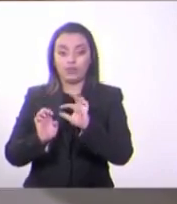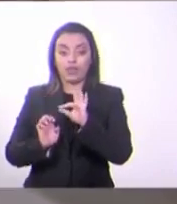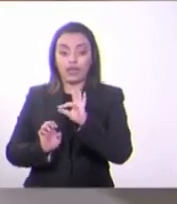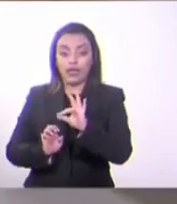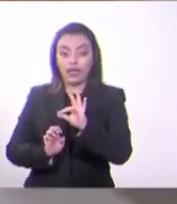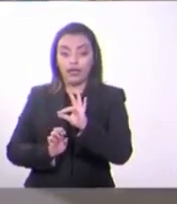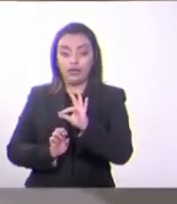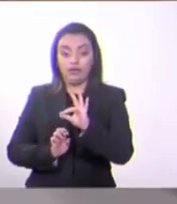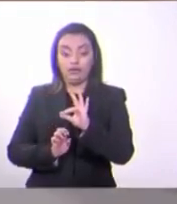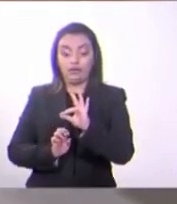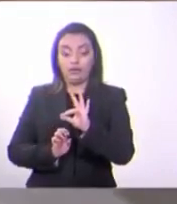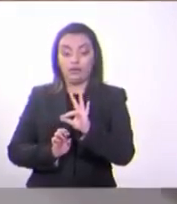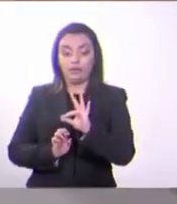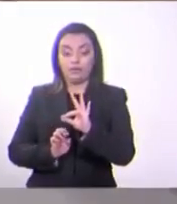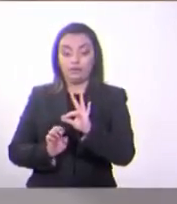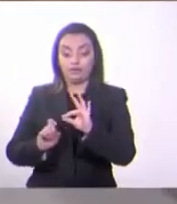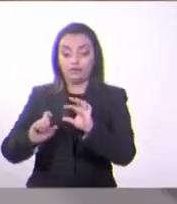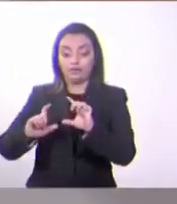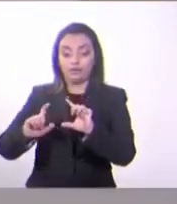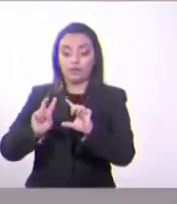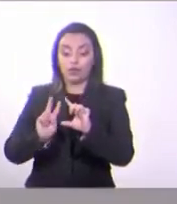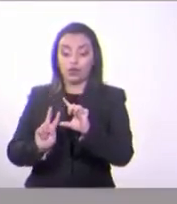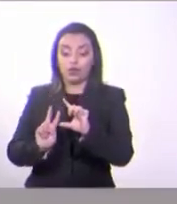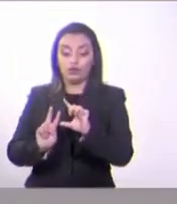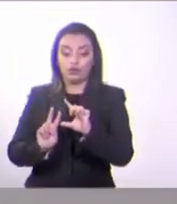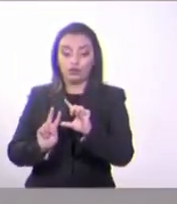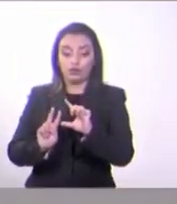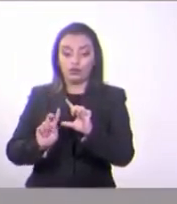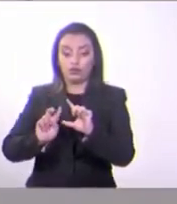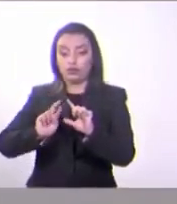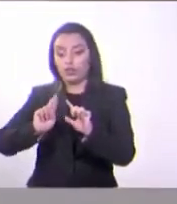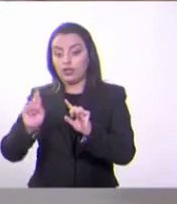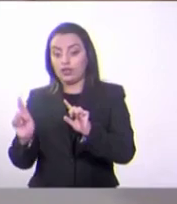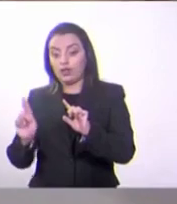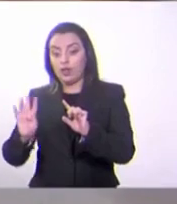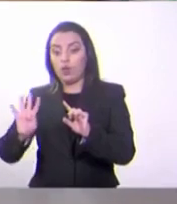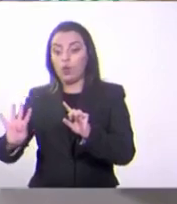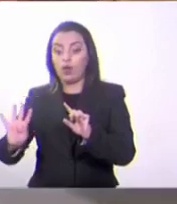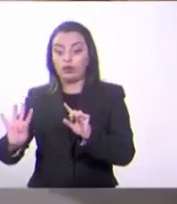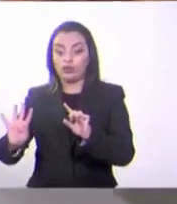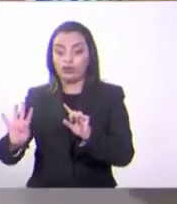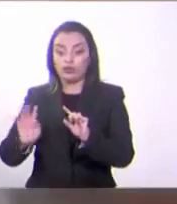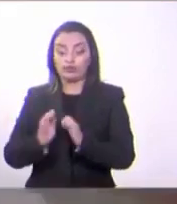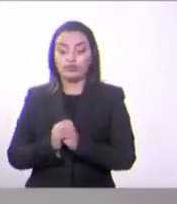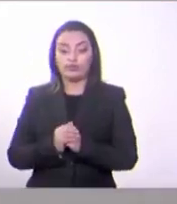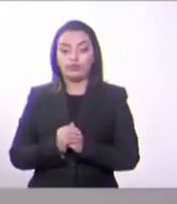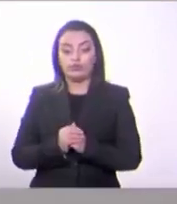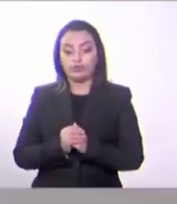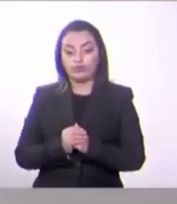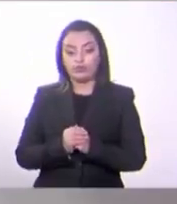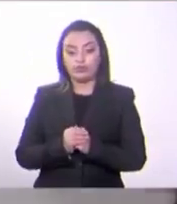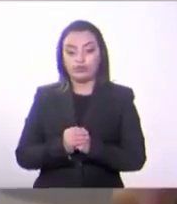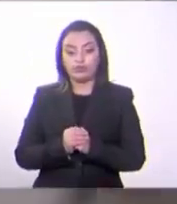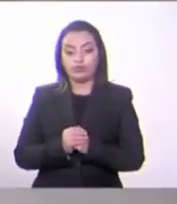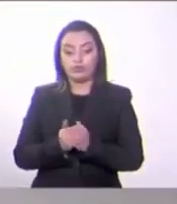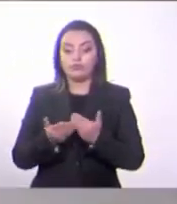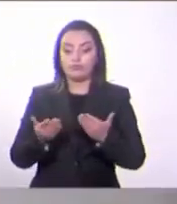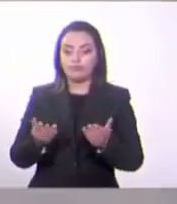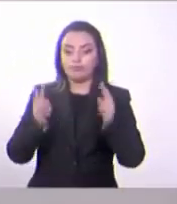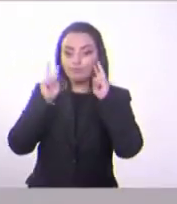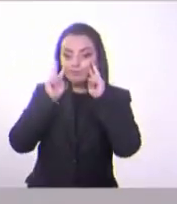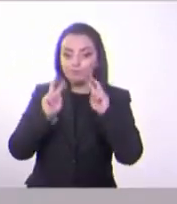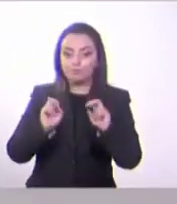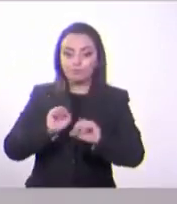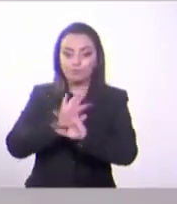f de 2, su valor resultó 4. Ana, lo estoy viendo aquí